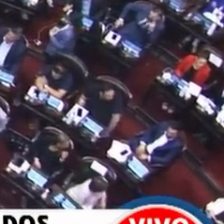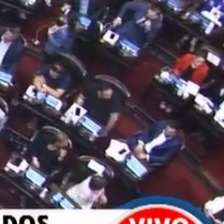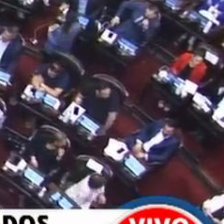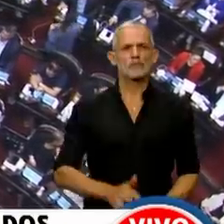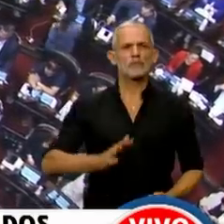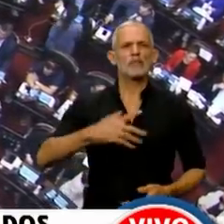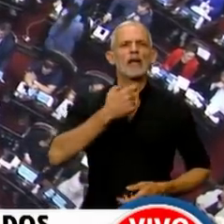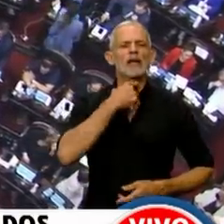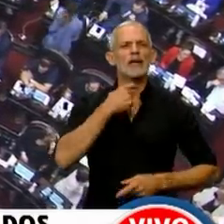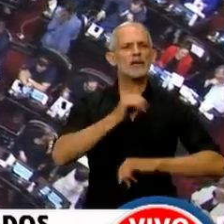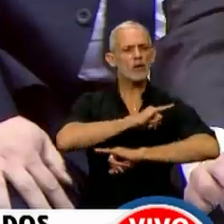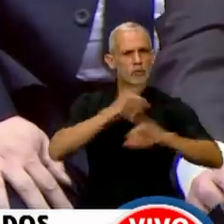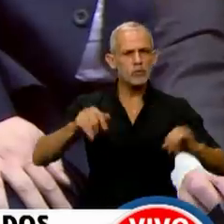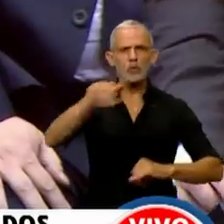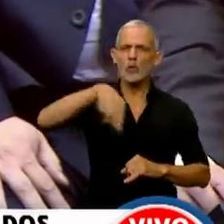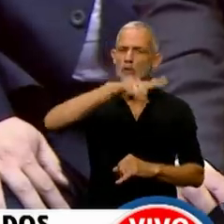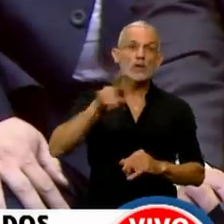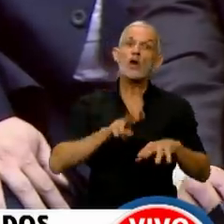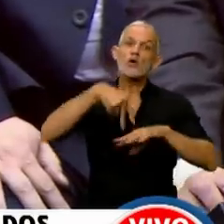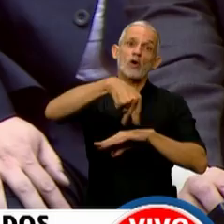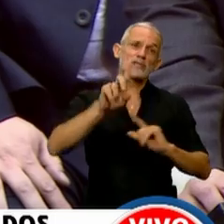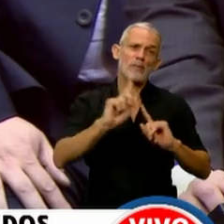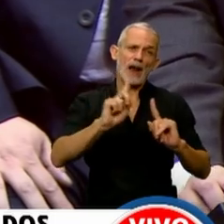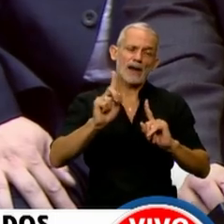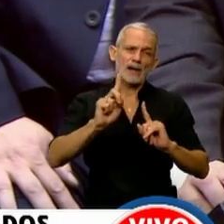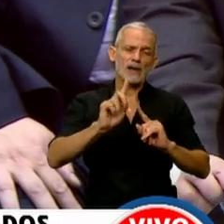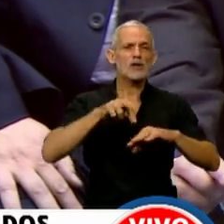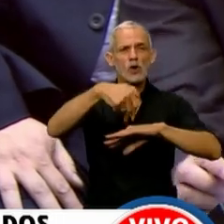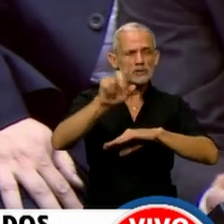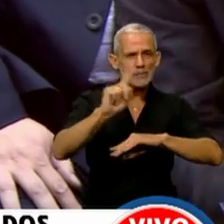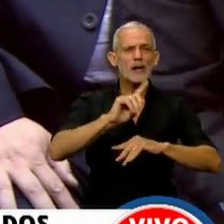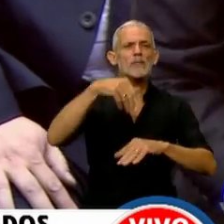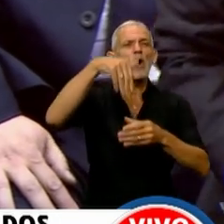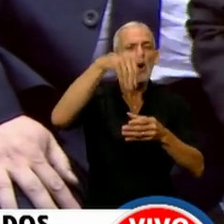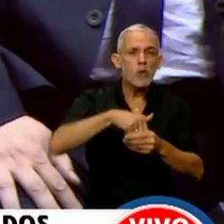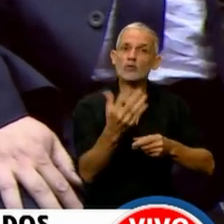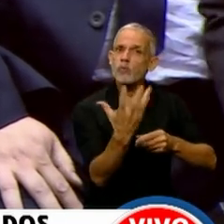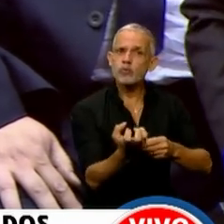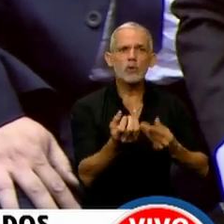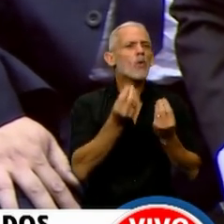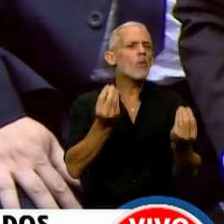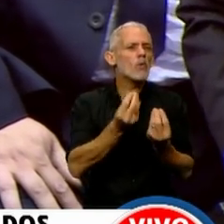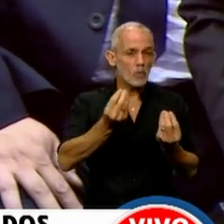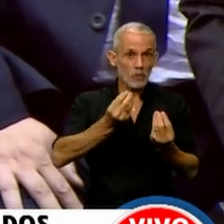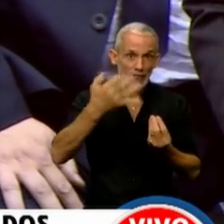les quiero recordar a los diputados que no se paren porque es el voto que se registra